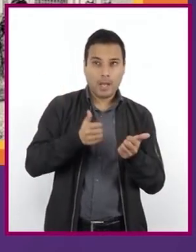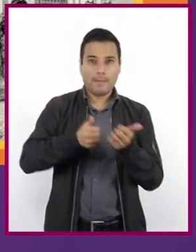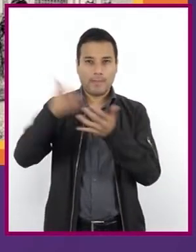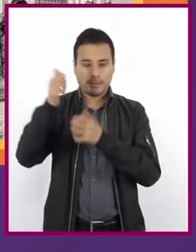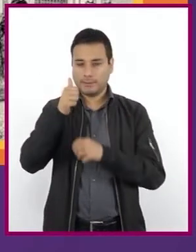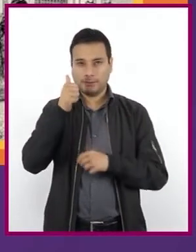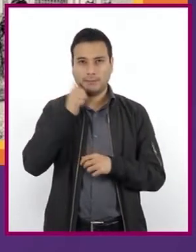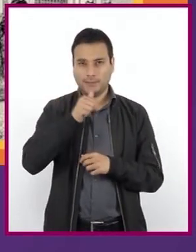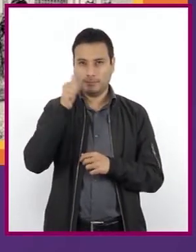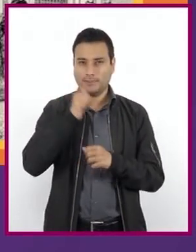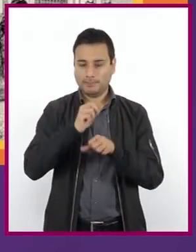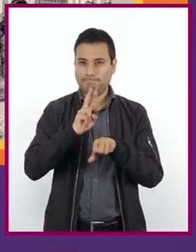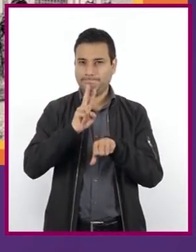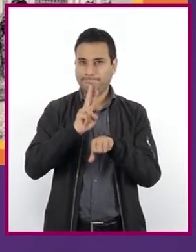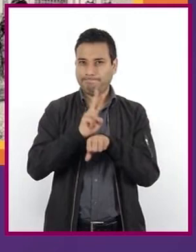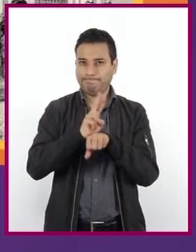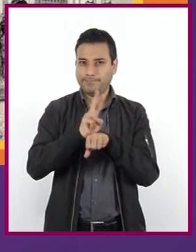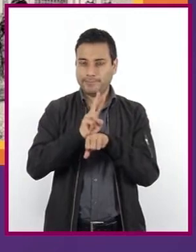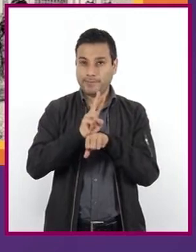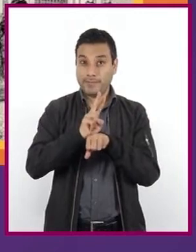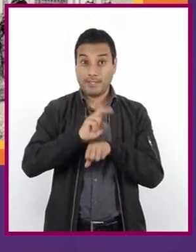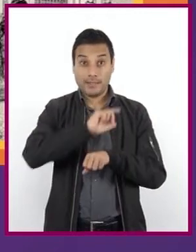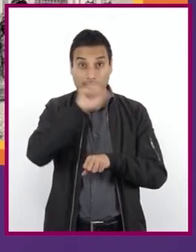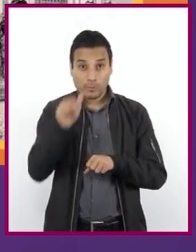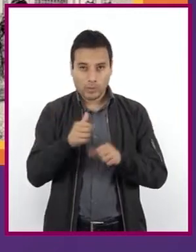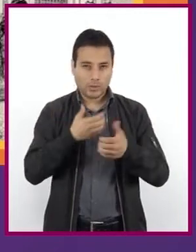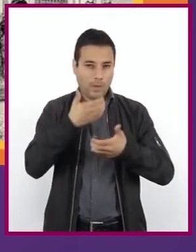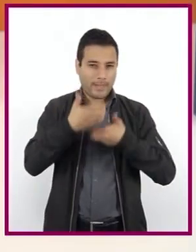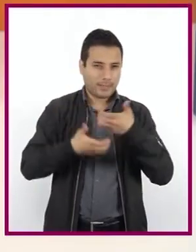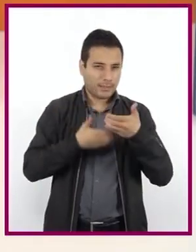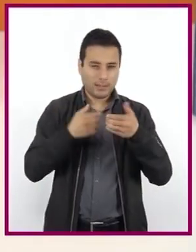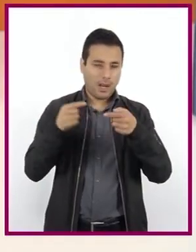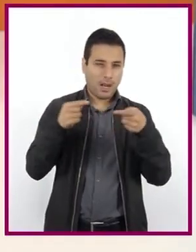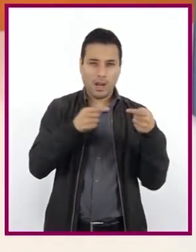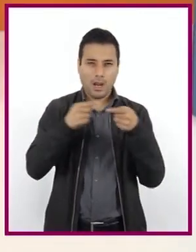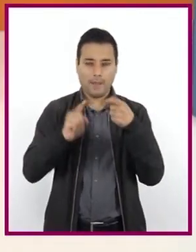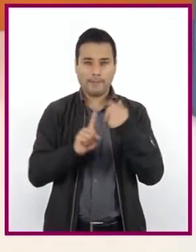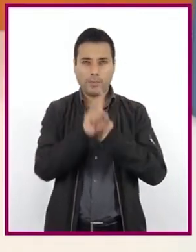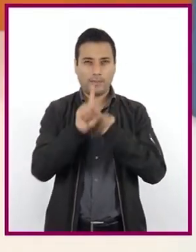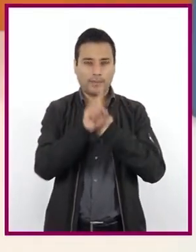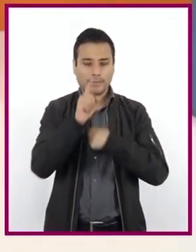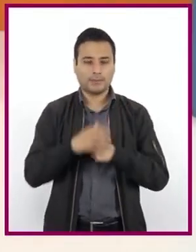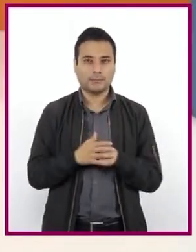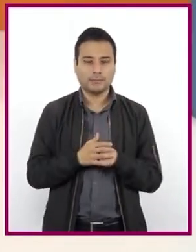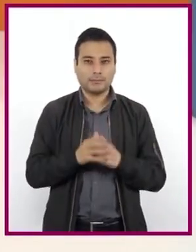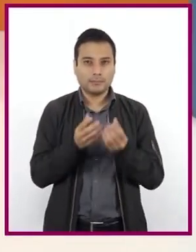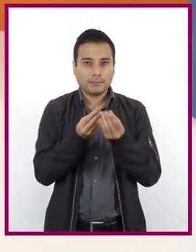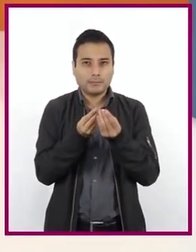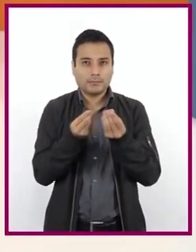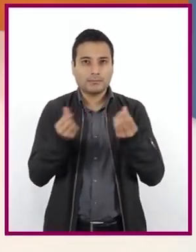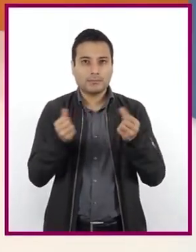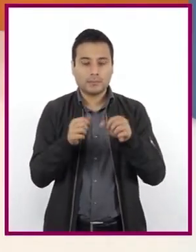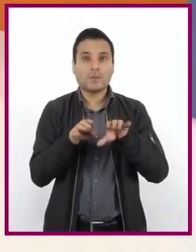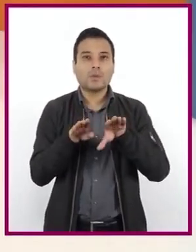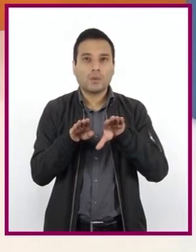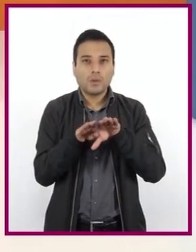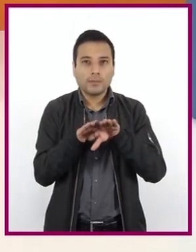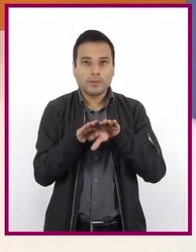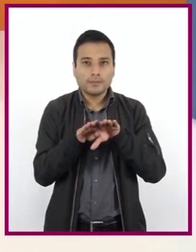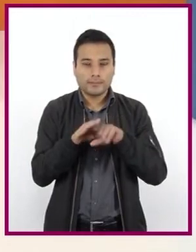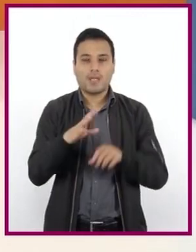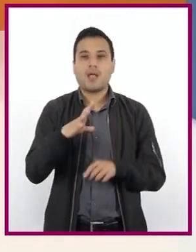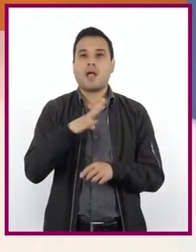problemas y malentendidos entre los comerciantes. Para solucionarlos, se crearon